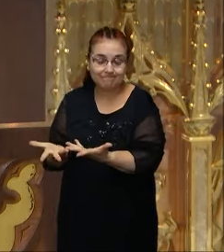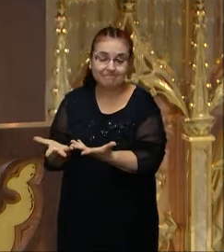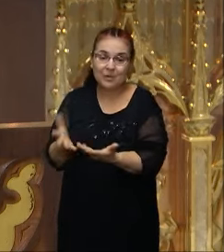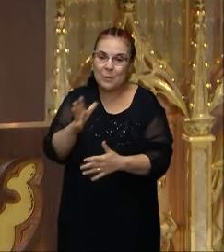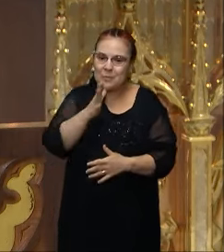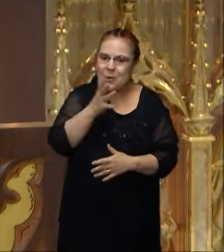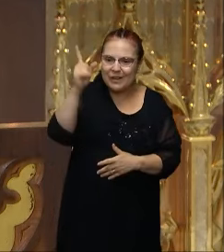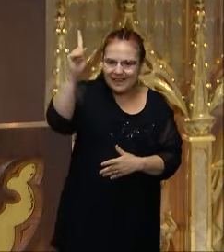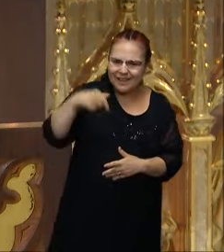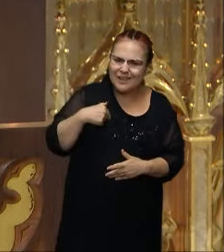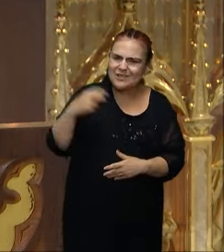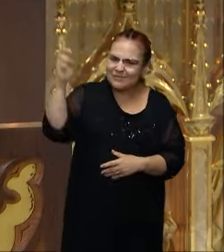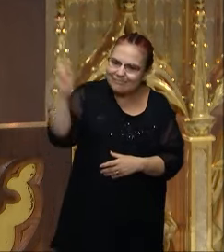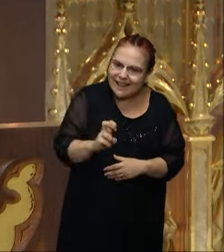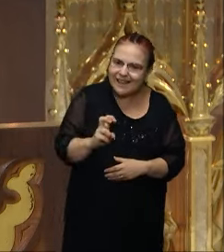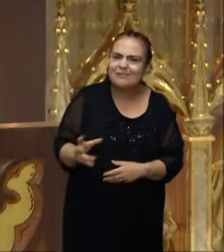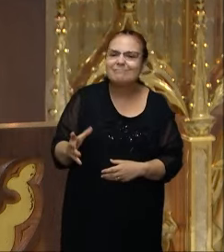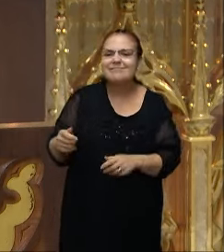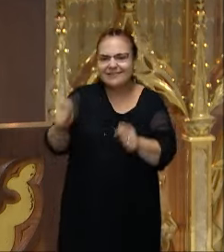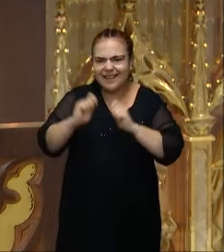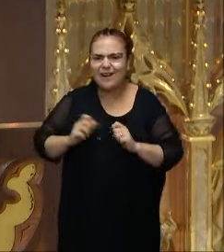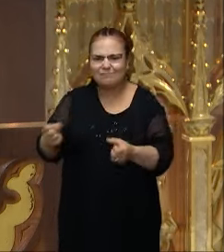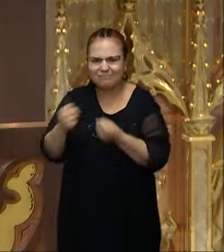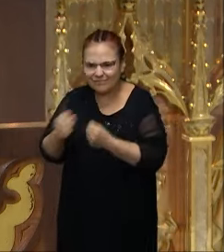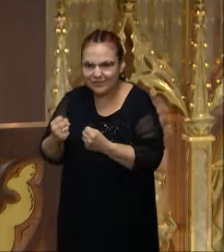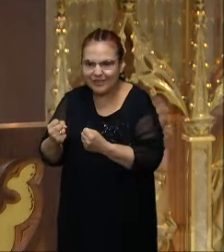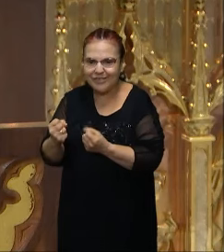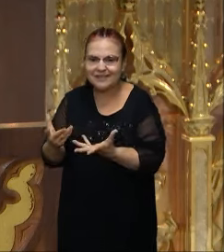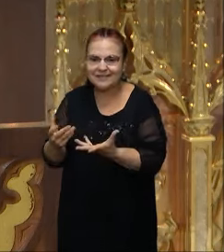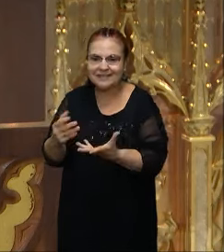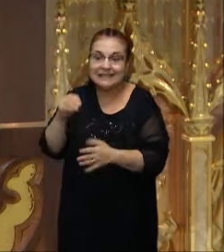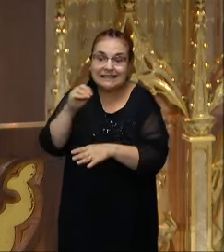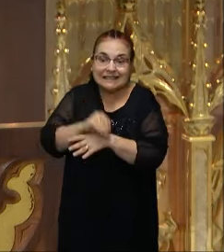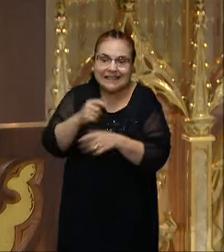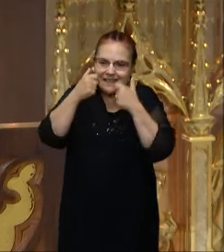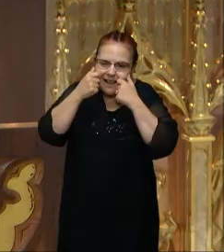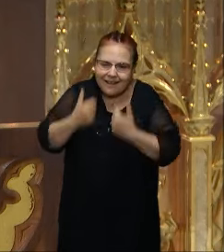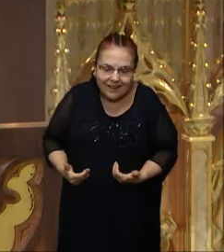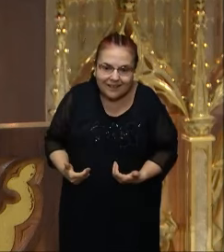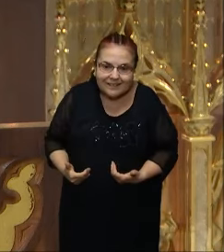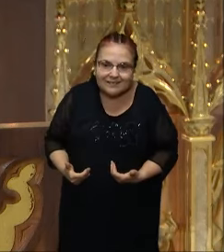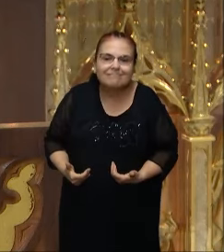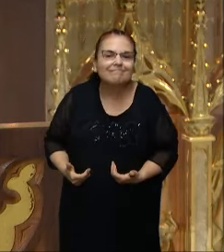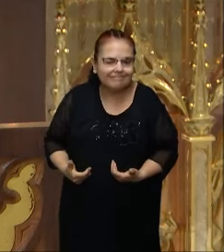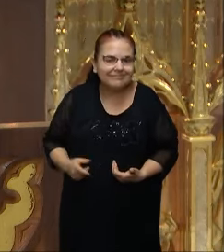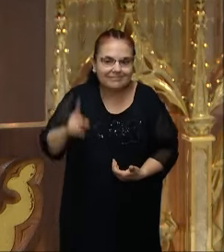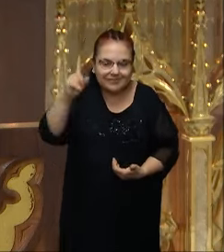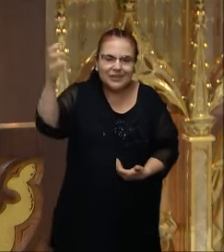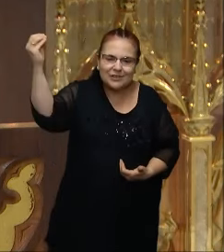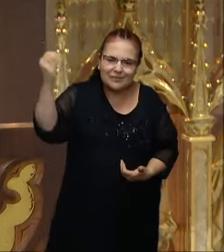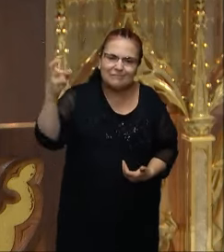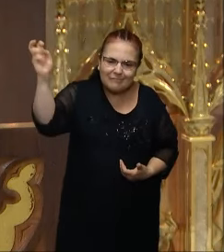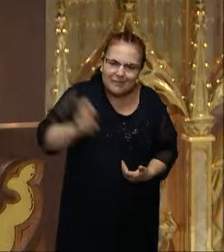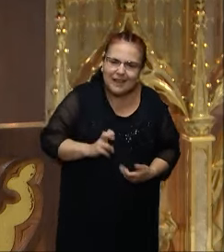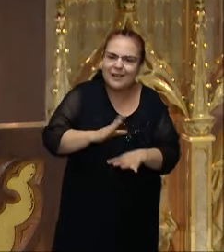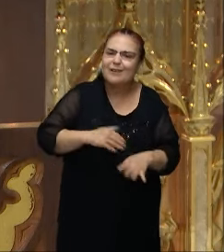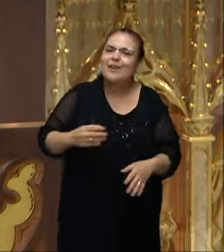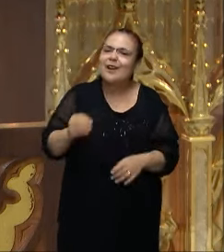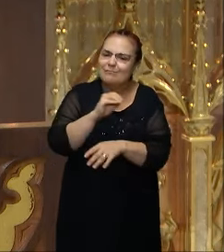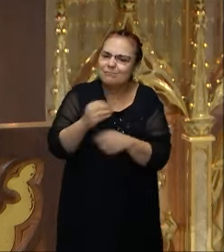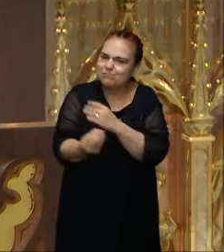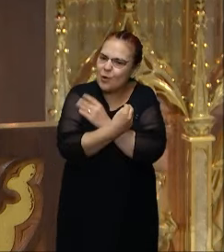Porque Dios te viene a fortalecer. Dios te viene a sanar. Dios te viene a curar. Dios